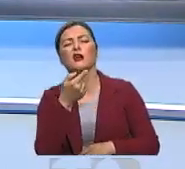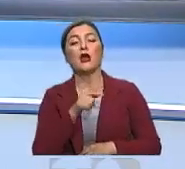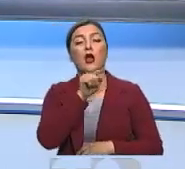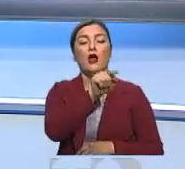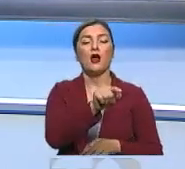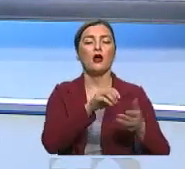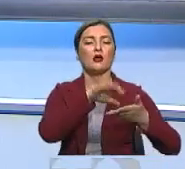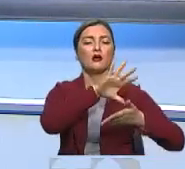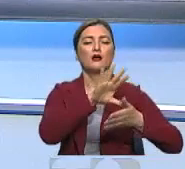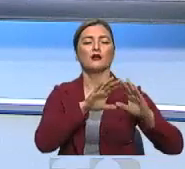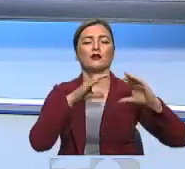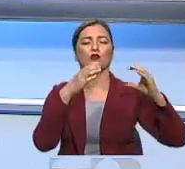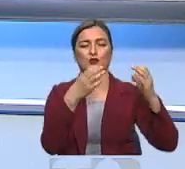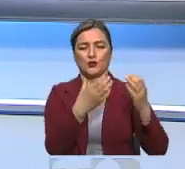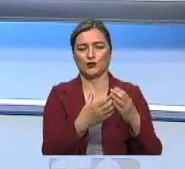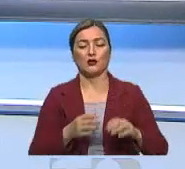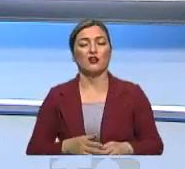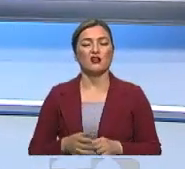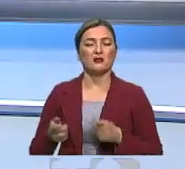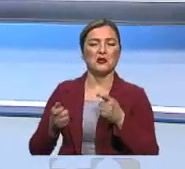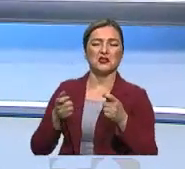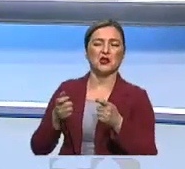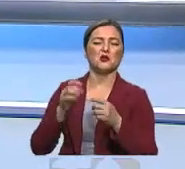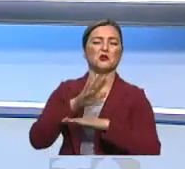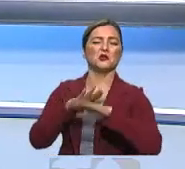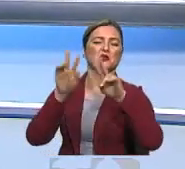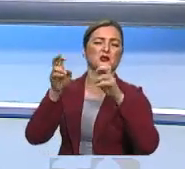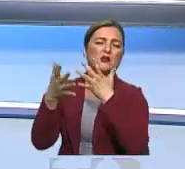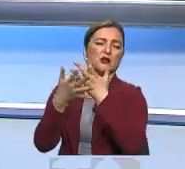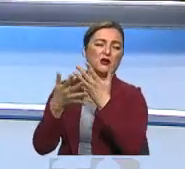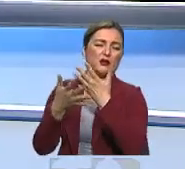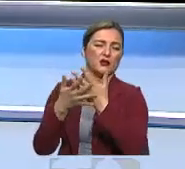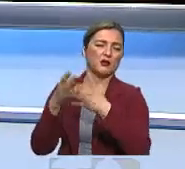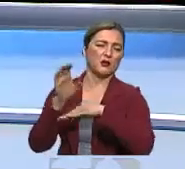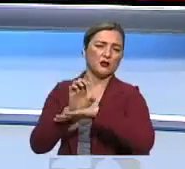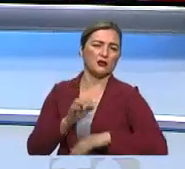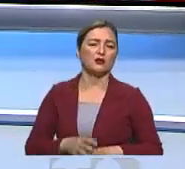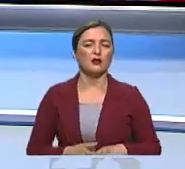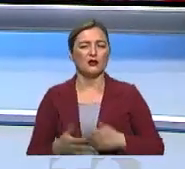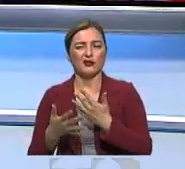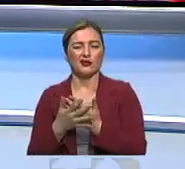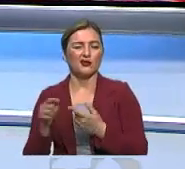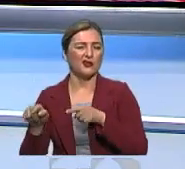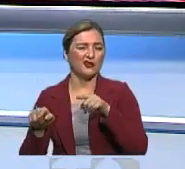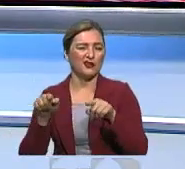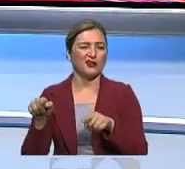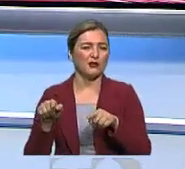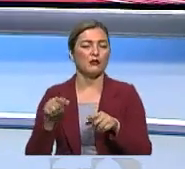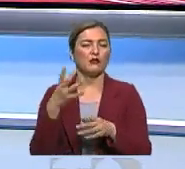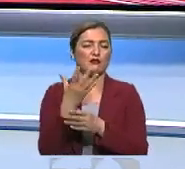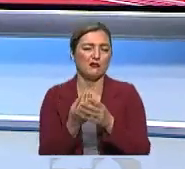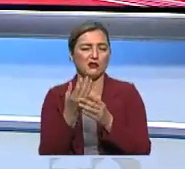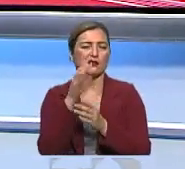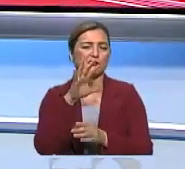de la Asamblea sobre el manejo del sistema carcelario en el país. En la penitenciaría se han detectado al menos medio centenar